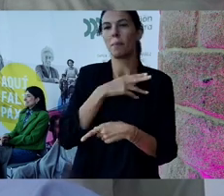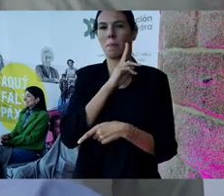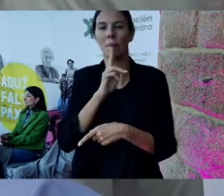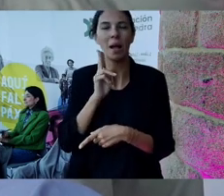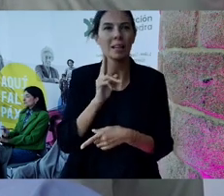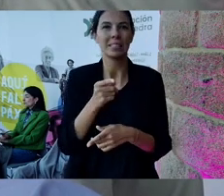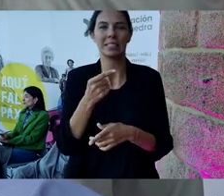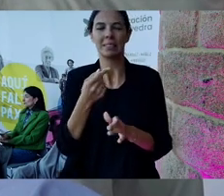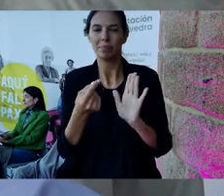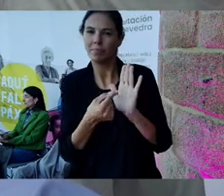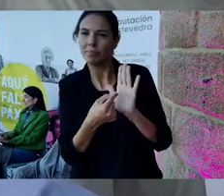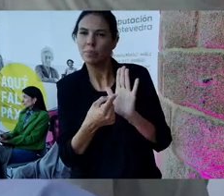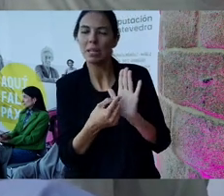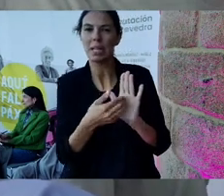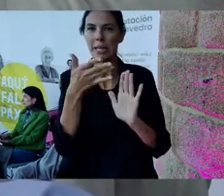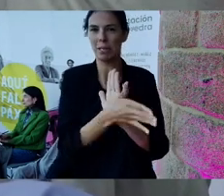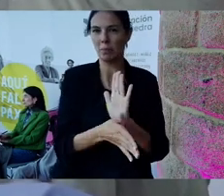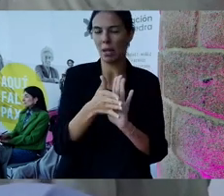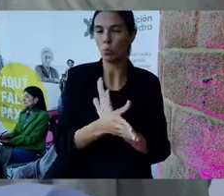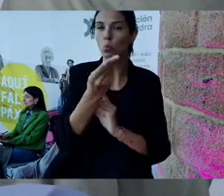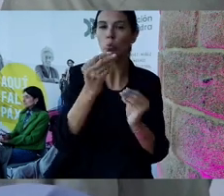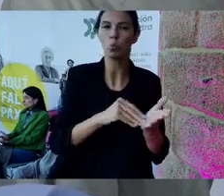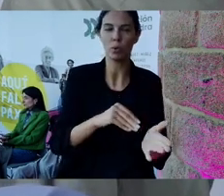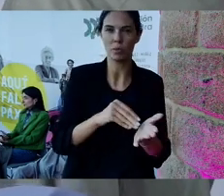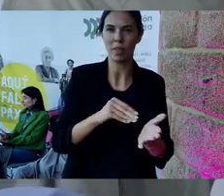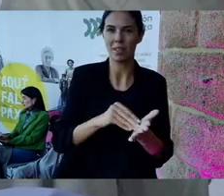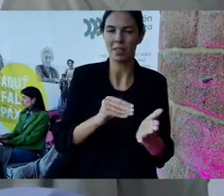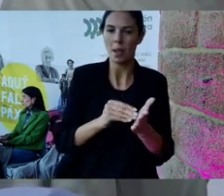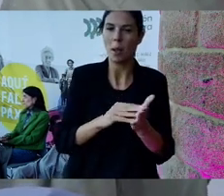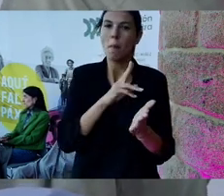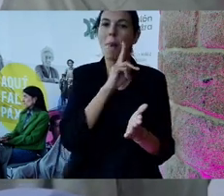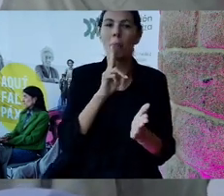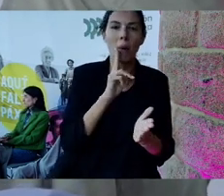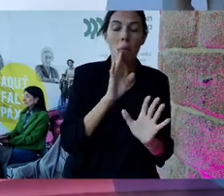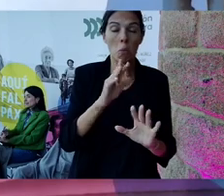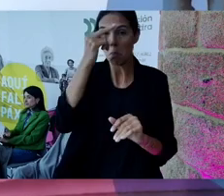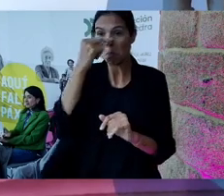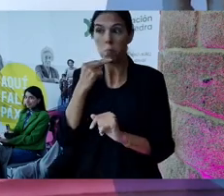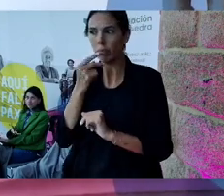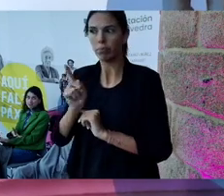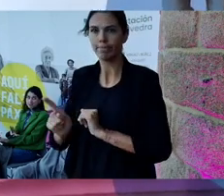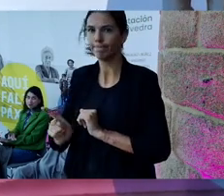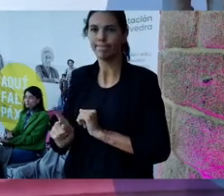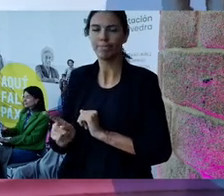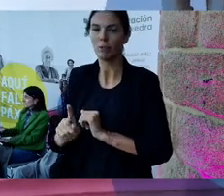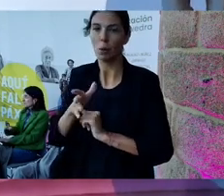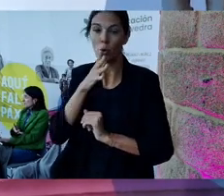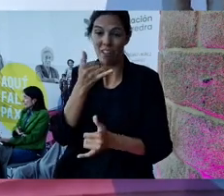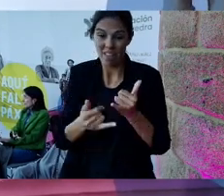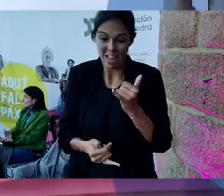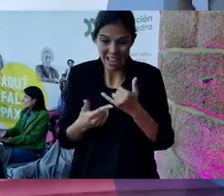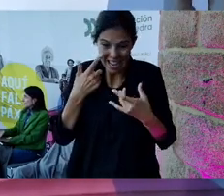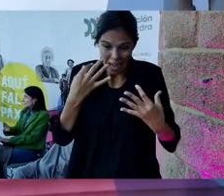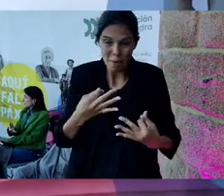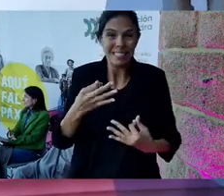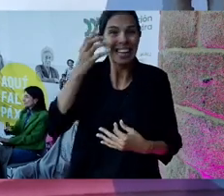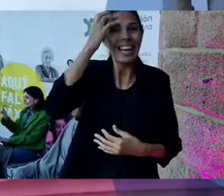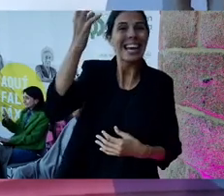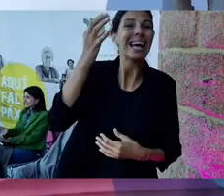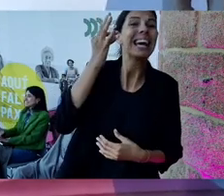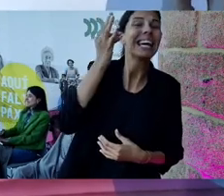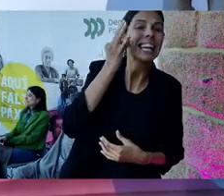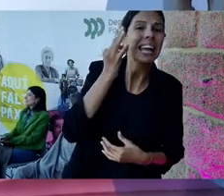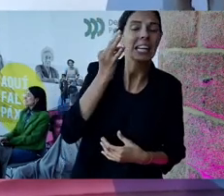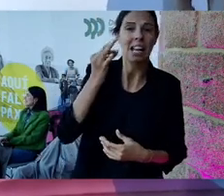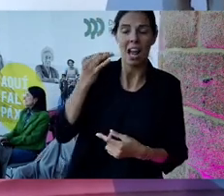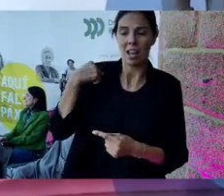presentarse a sí misma, indicando de hecho muchas veces a su madre pero no a su padre, porque al final, al fin y al cabo, quien